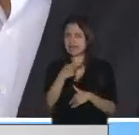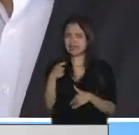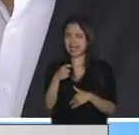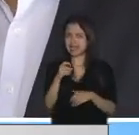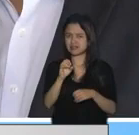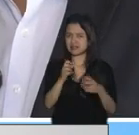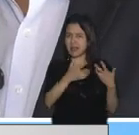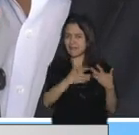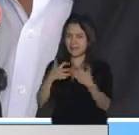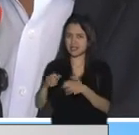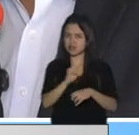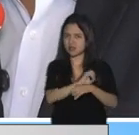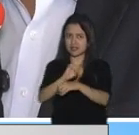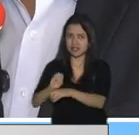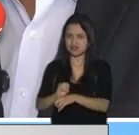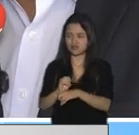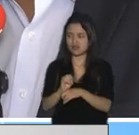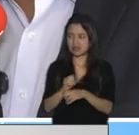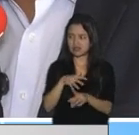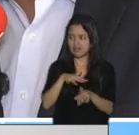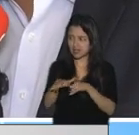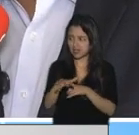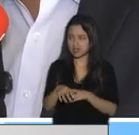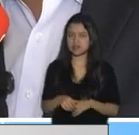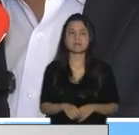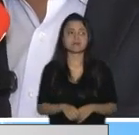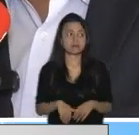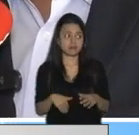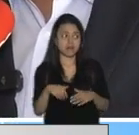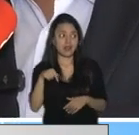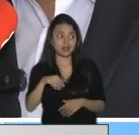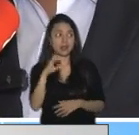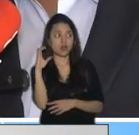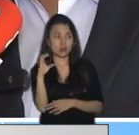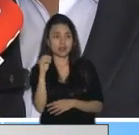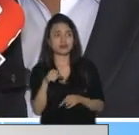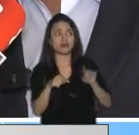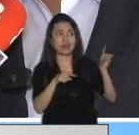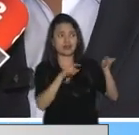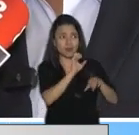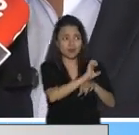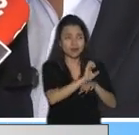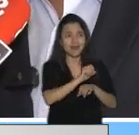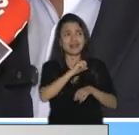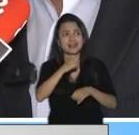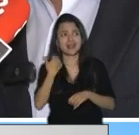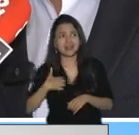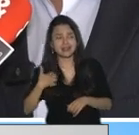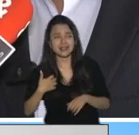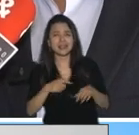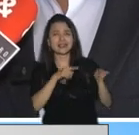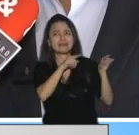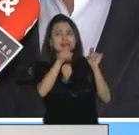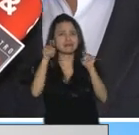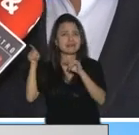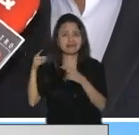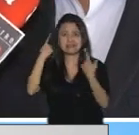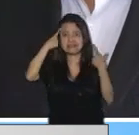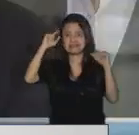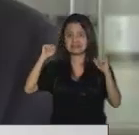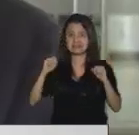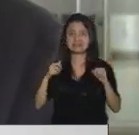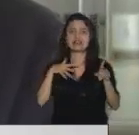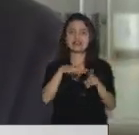afectadas. Colombianas es 100, pero hay ecuatorianas, hay argentinas, hay de todo el mundo que están supremamente